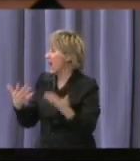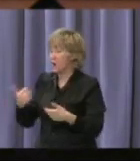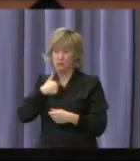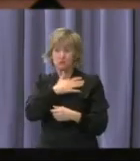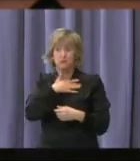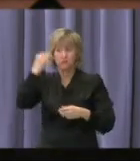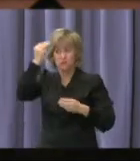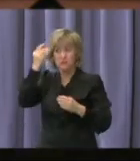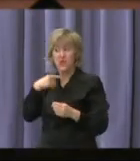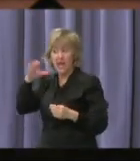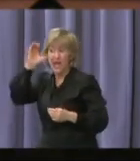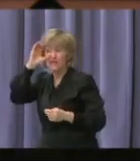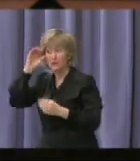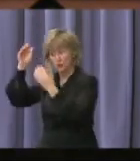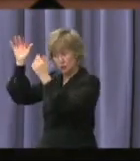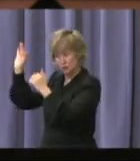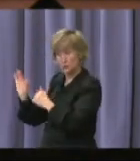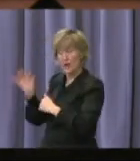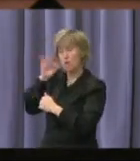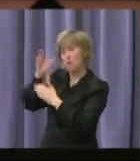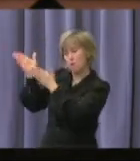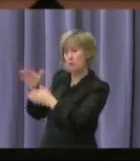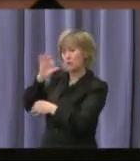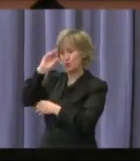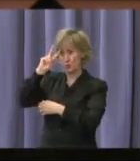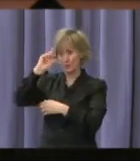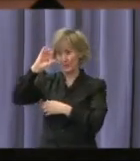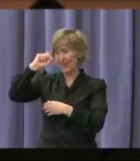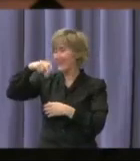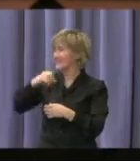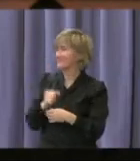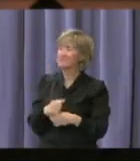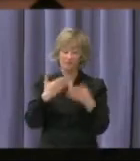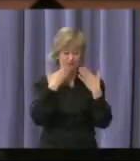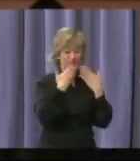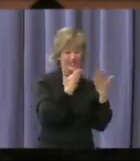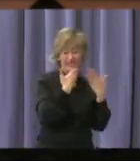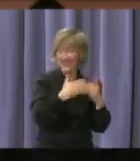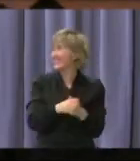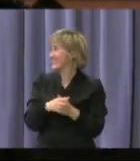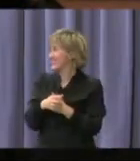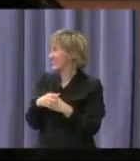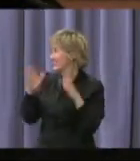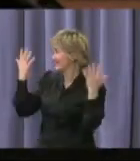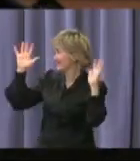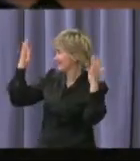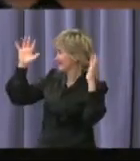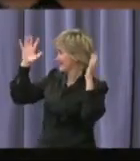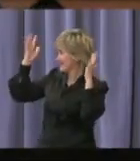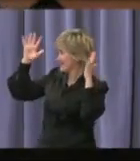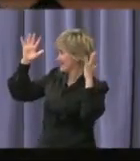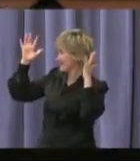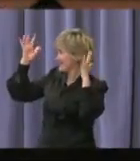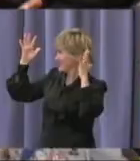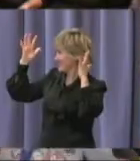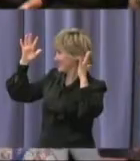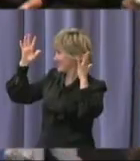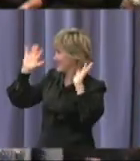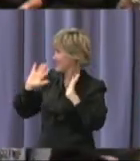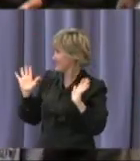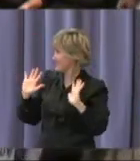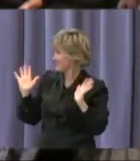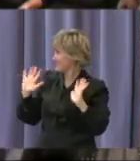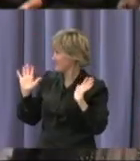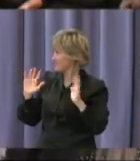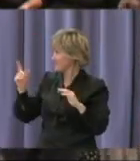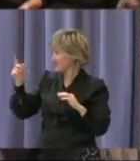escuchar hoy a Susana Guerrero. Muchas gracias. Es mejor que lo deje. Pero no por nada, sino porque se ve